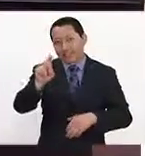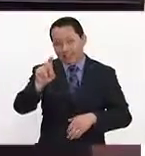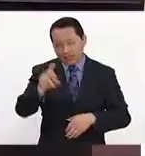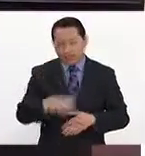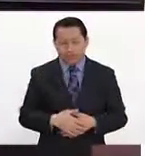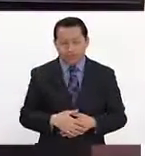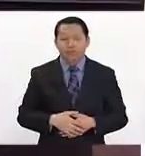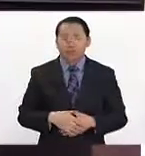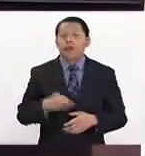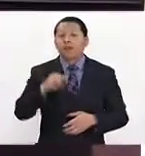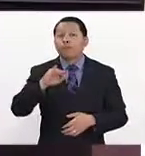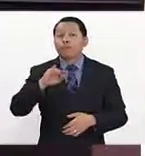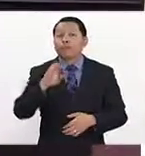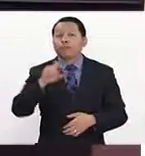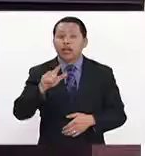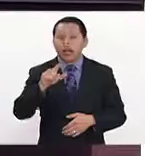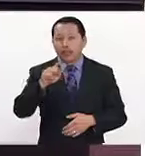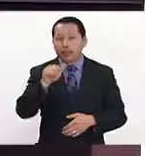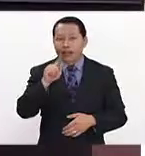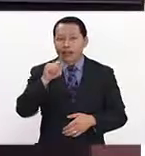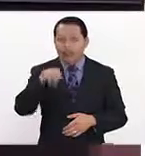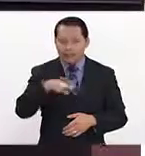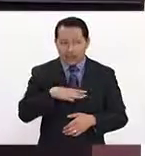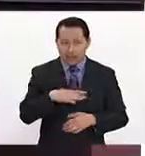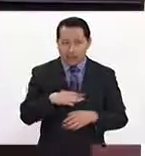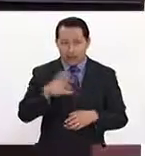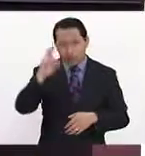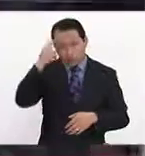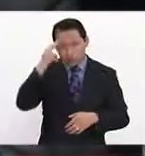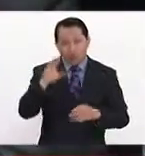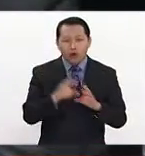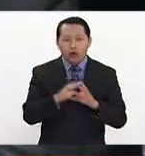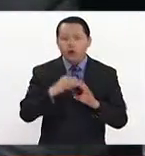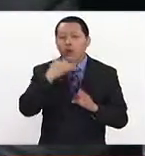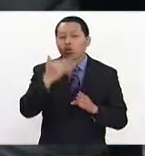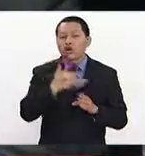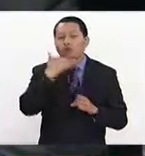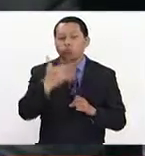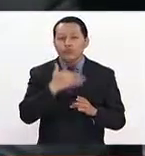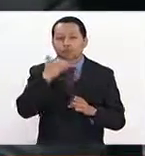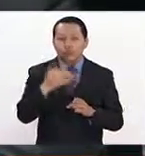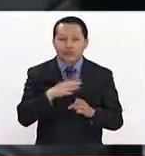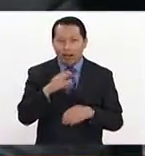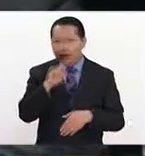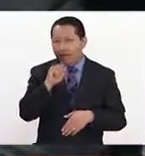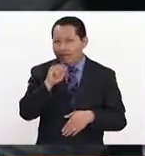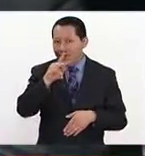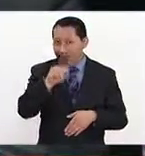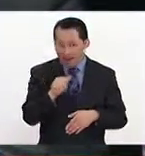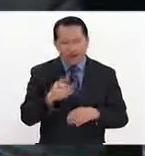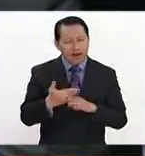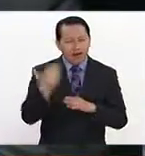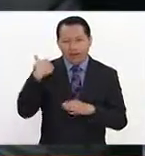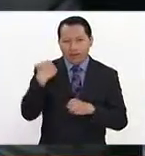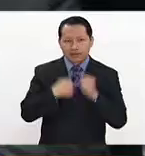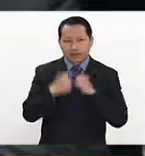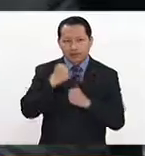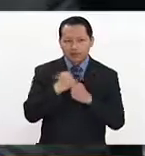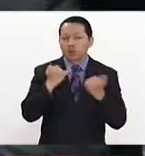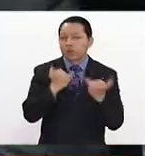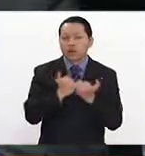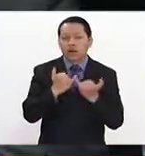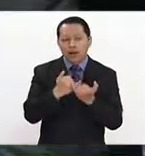hay que hablar de Michel Platini. Recordemos que por los temas de corrupción que azotaron a la FIFA hace un par de años, él también